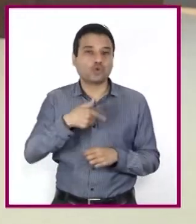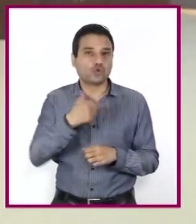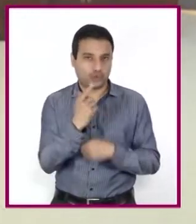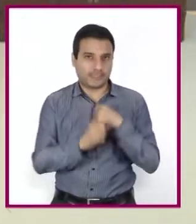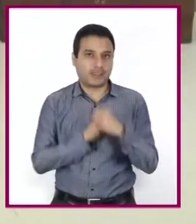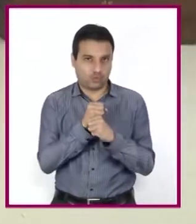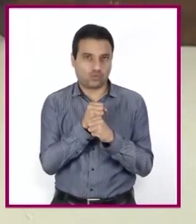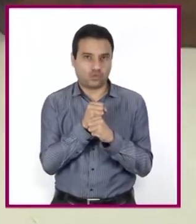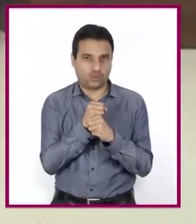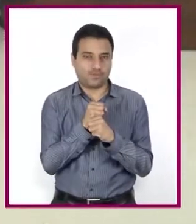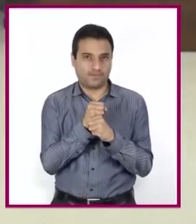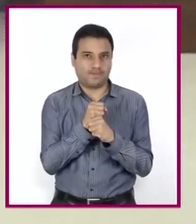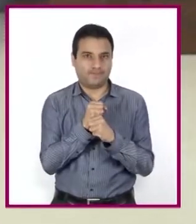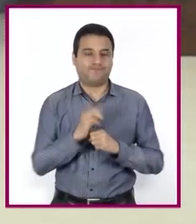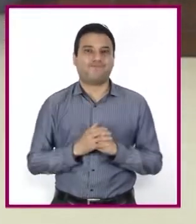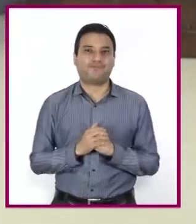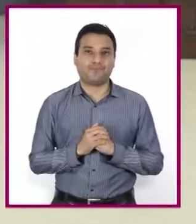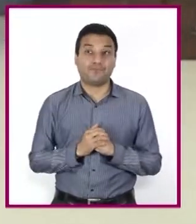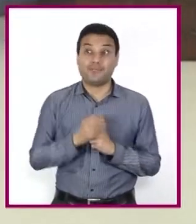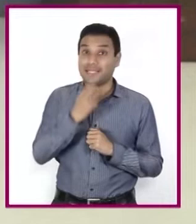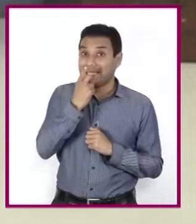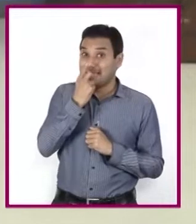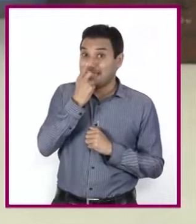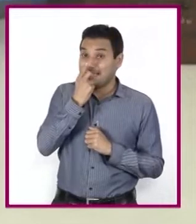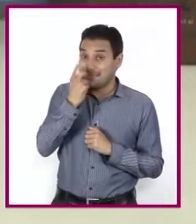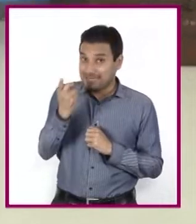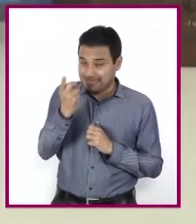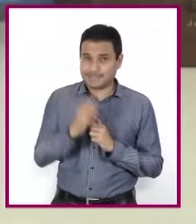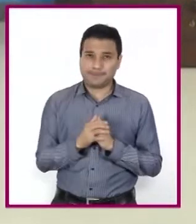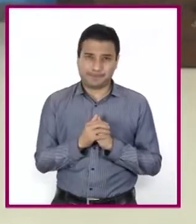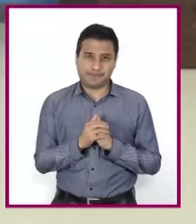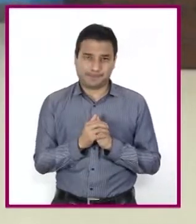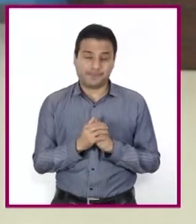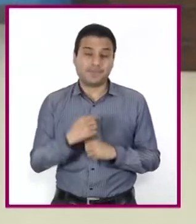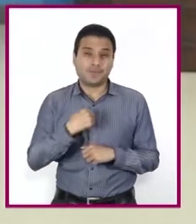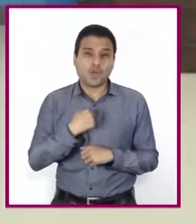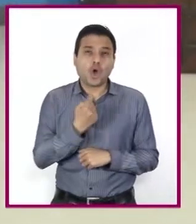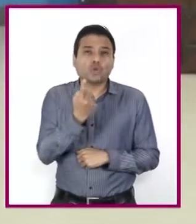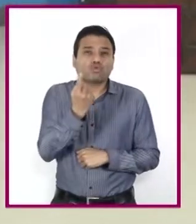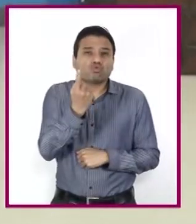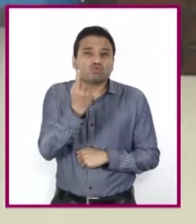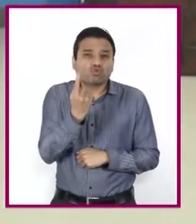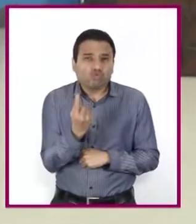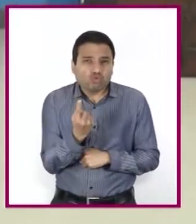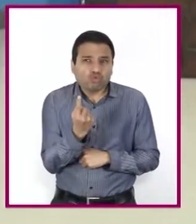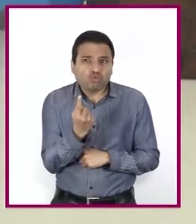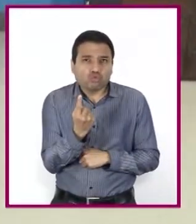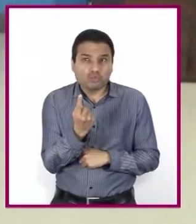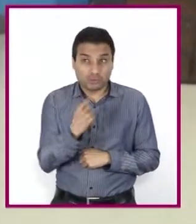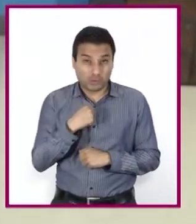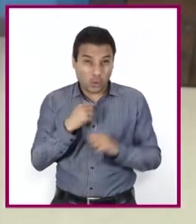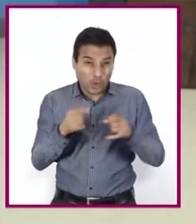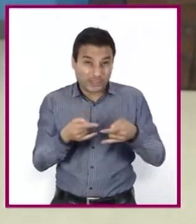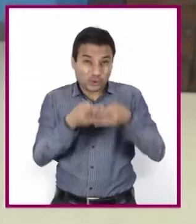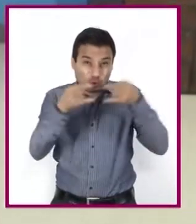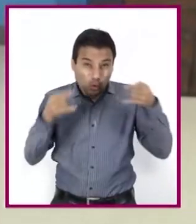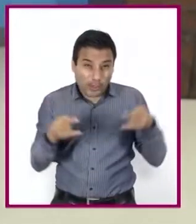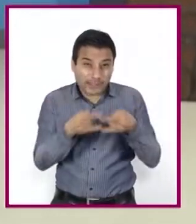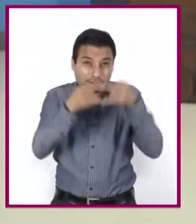años. Aunque se dice que cuando hablamos de nuestra infancia no hacemos historia, sino